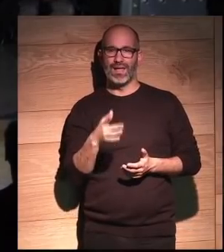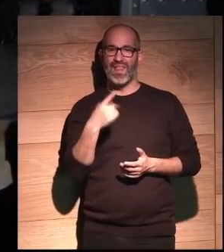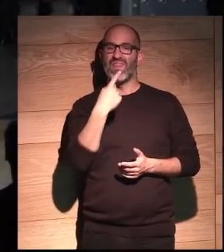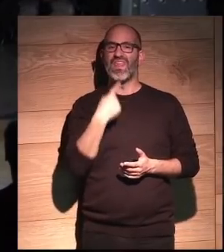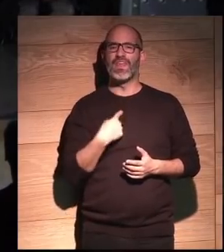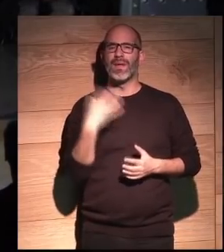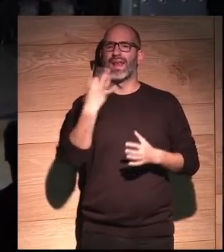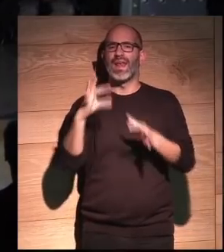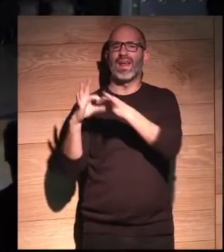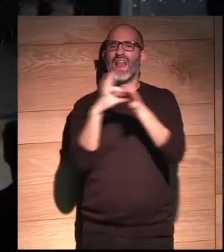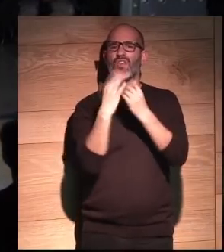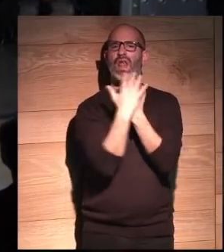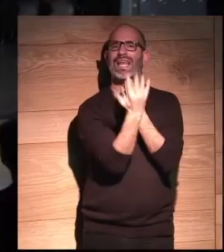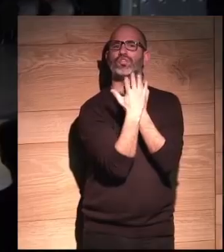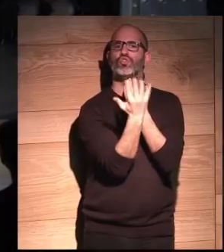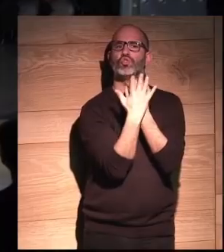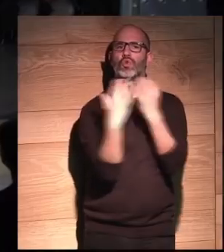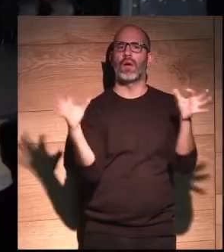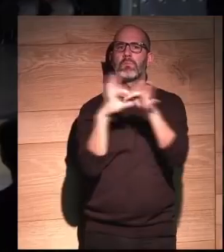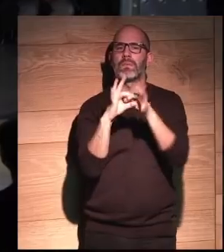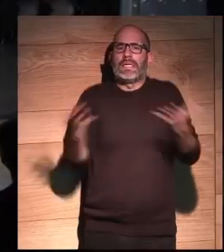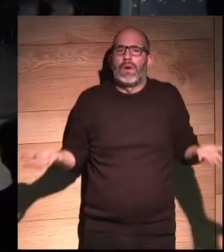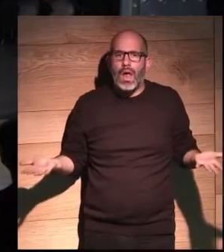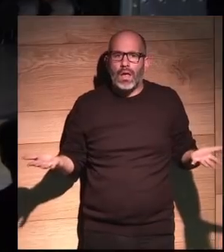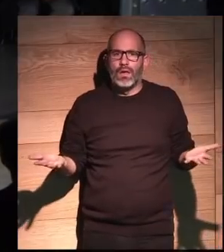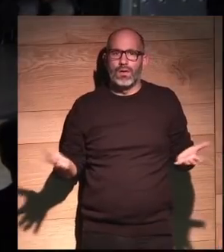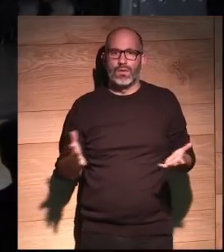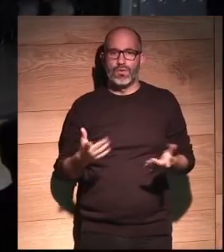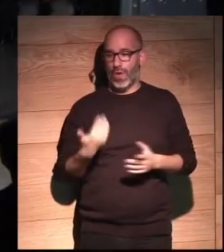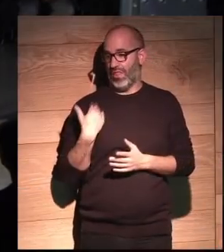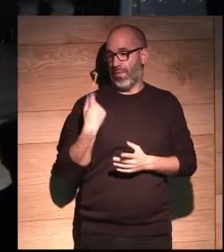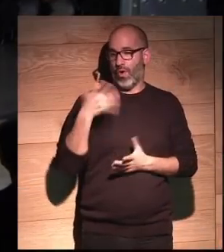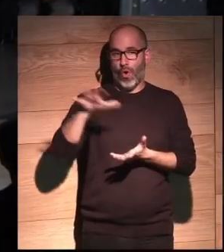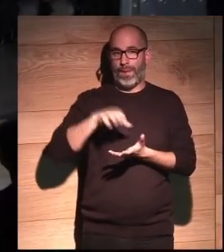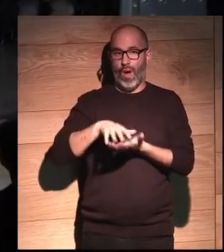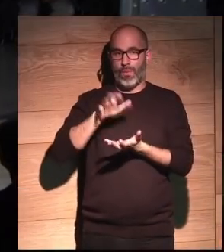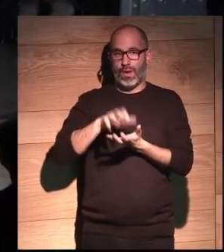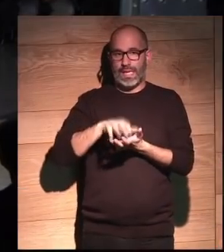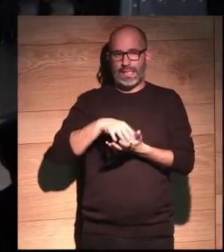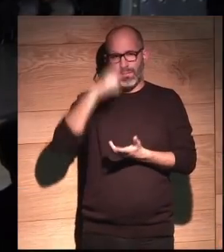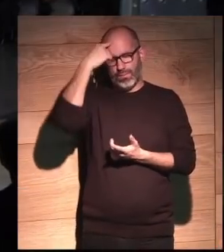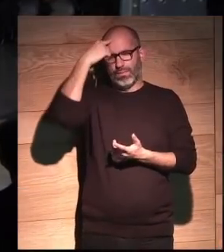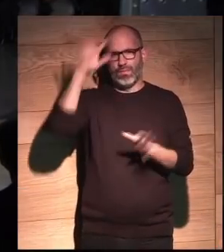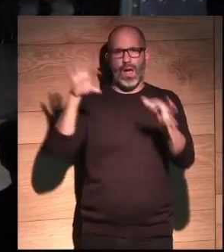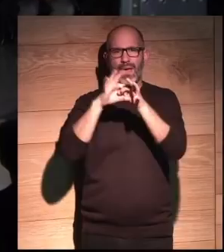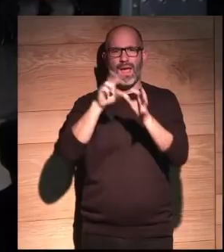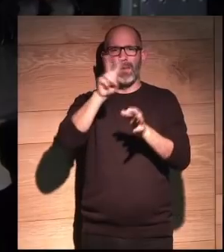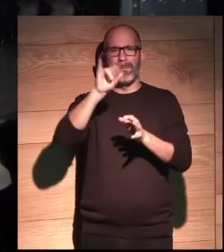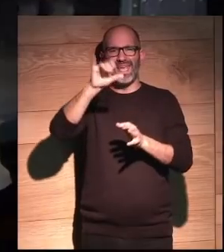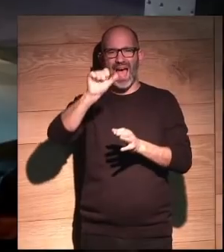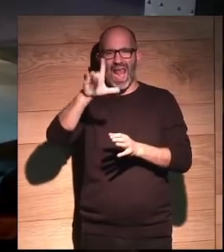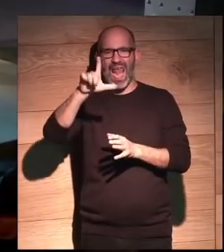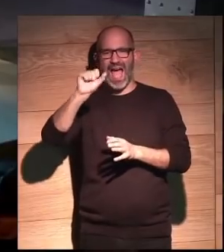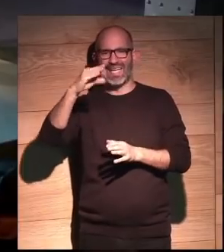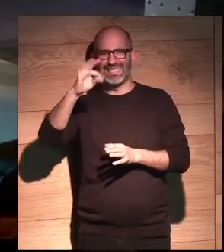que decirme qué relación hay con lechuga. Porque acabo de ir a por una hamburguesa. Entonces es lechuga con vía láctea. Sí.